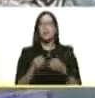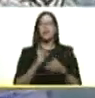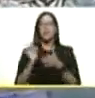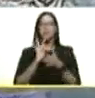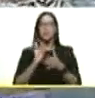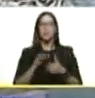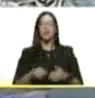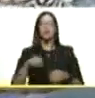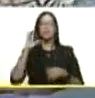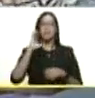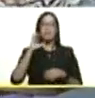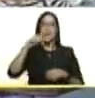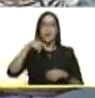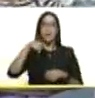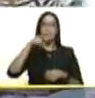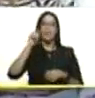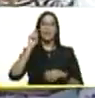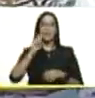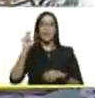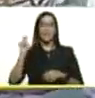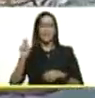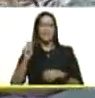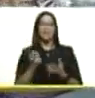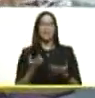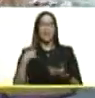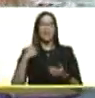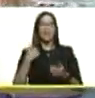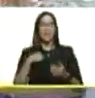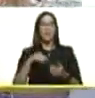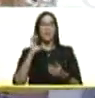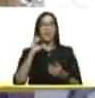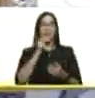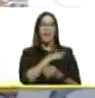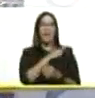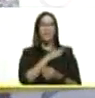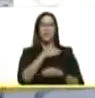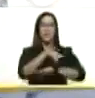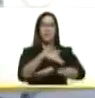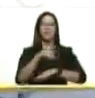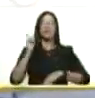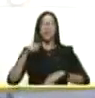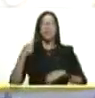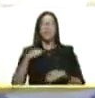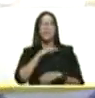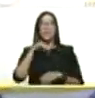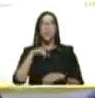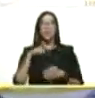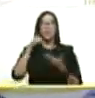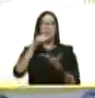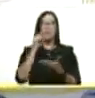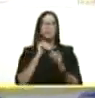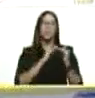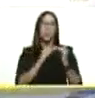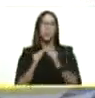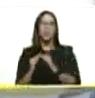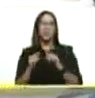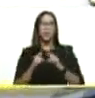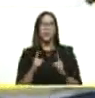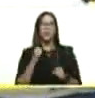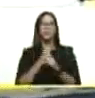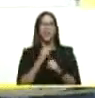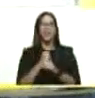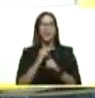CPT perfecto. Aquí tengo a Eli Rodríguez. Él es jefe de calle y también miembro del CLA de su comunidad, pero es